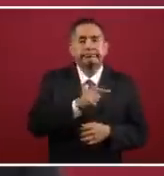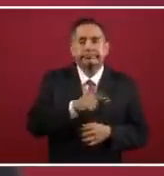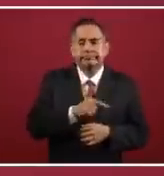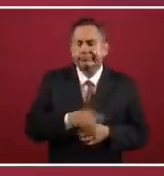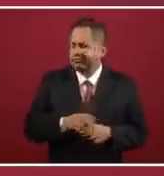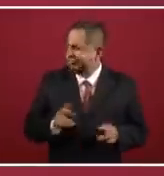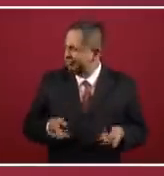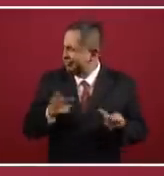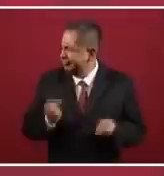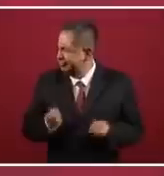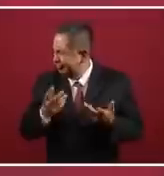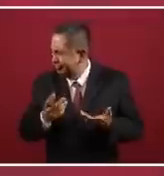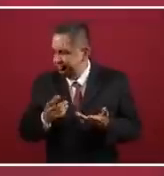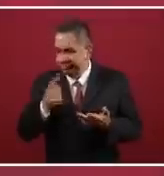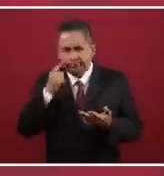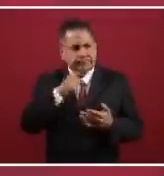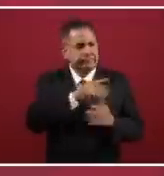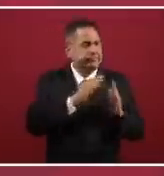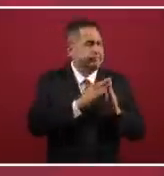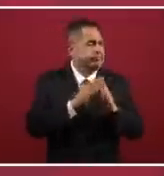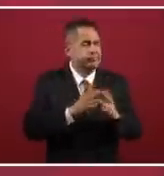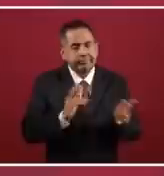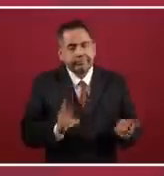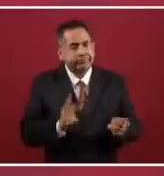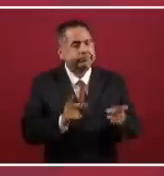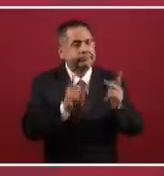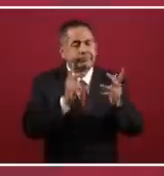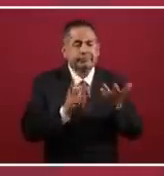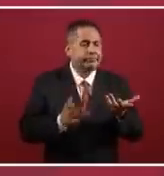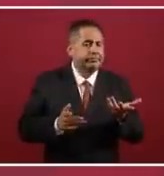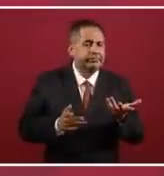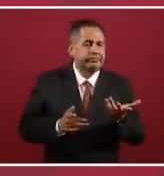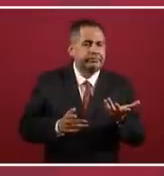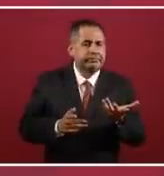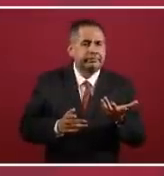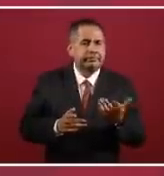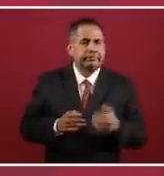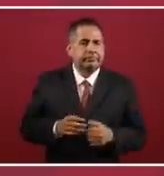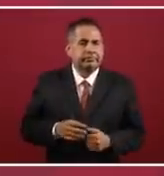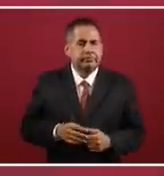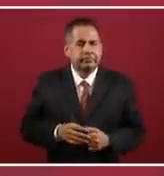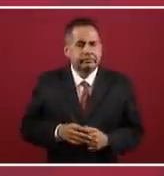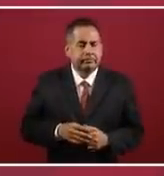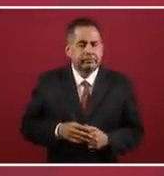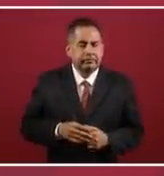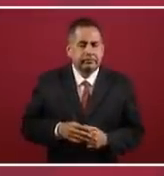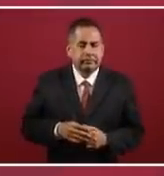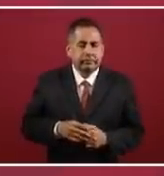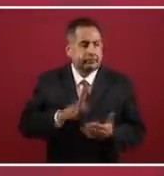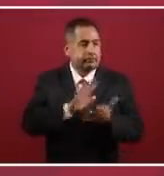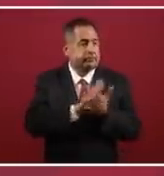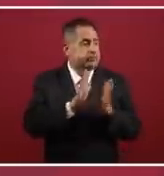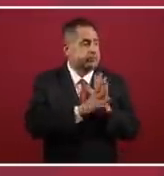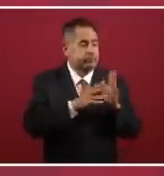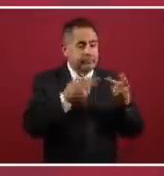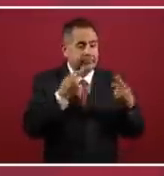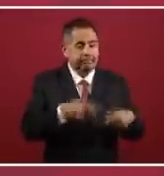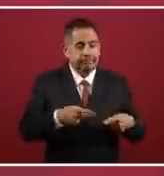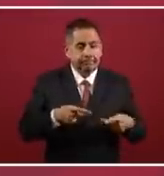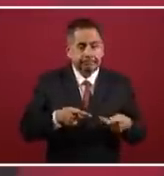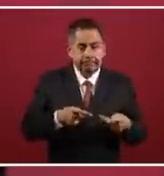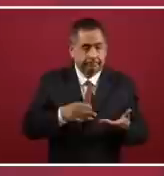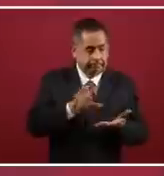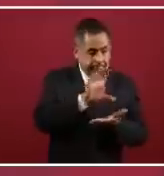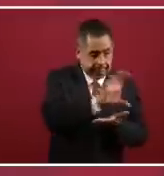creo que fueron las casas de los delincuentes, que se entregaban